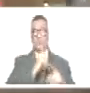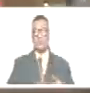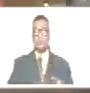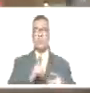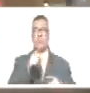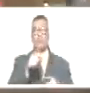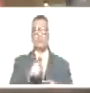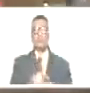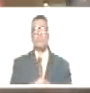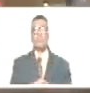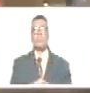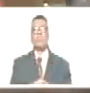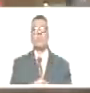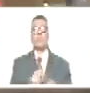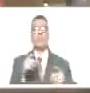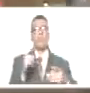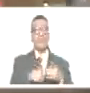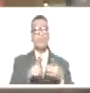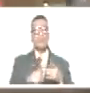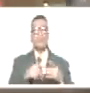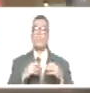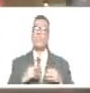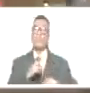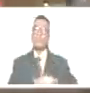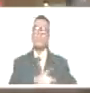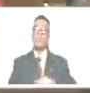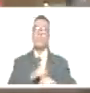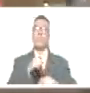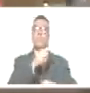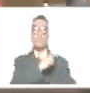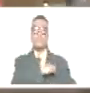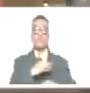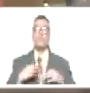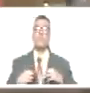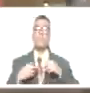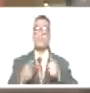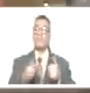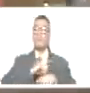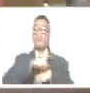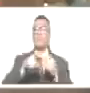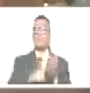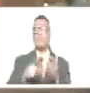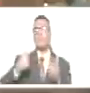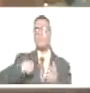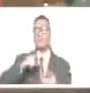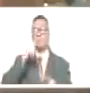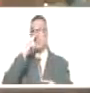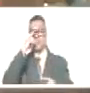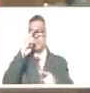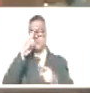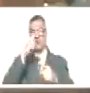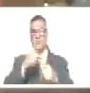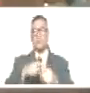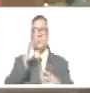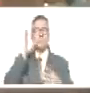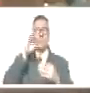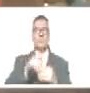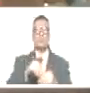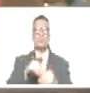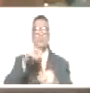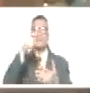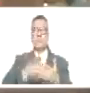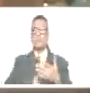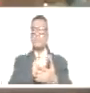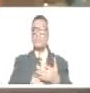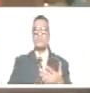discapacidad, condición de salud o aquellas que en general tengan por objeto o resultado anular o menoscabar